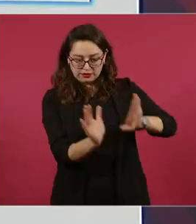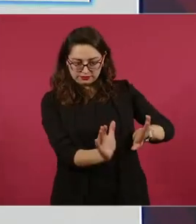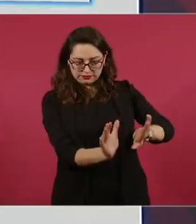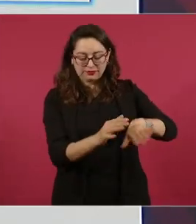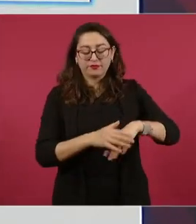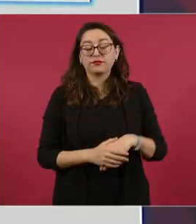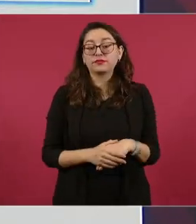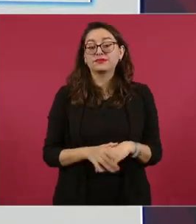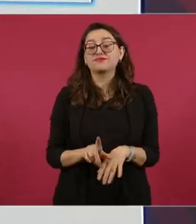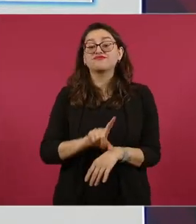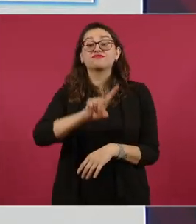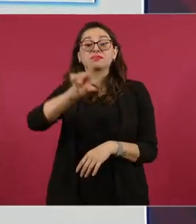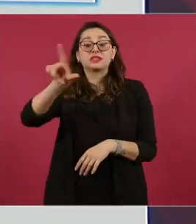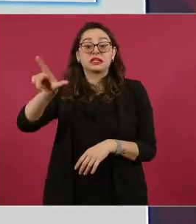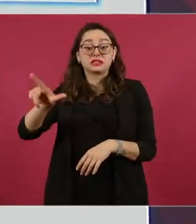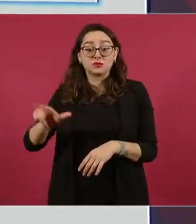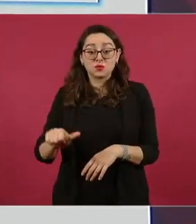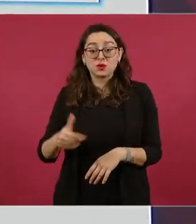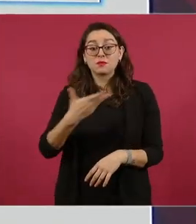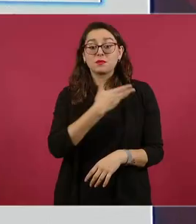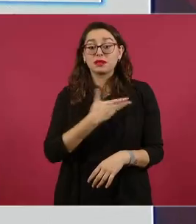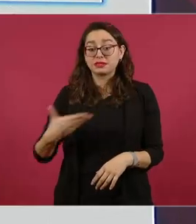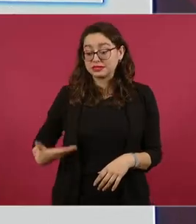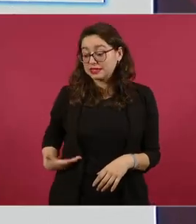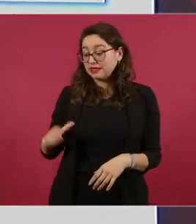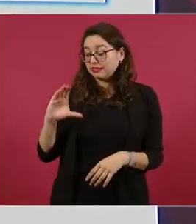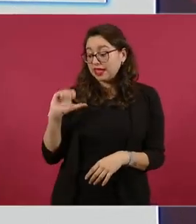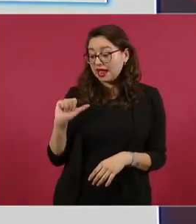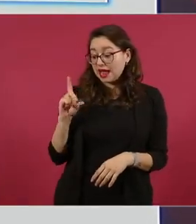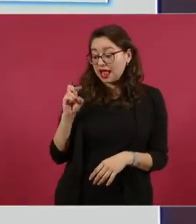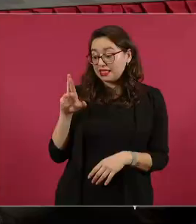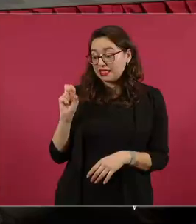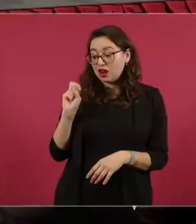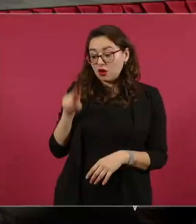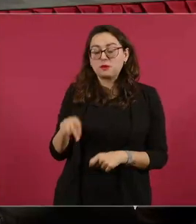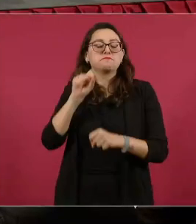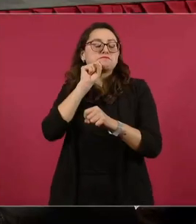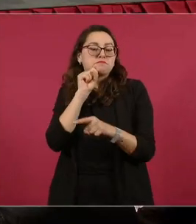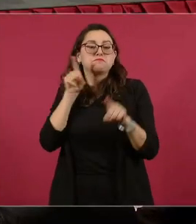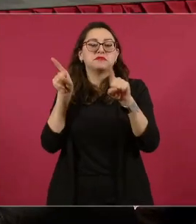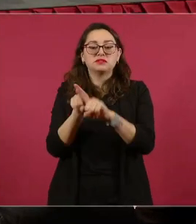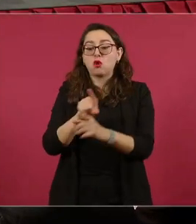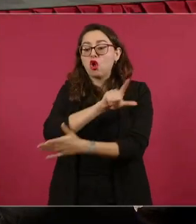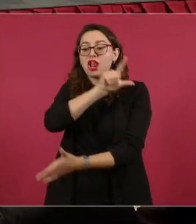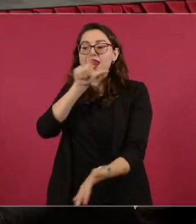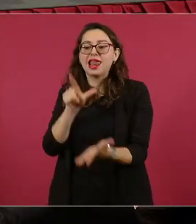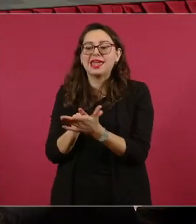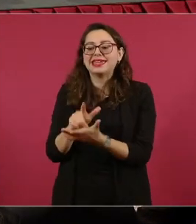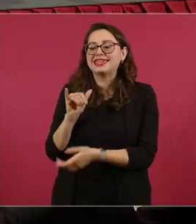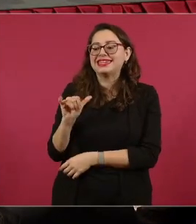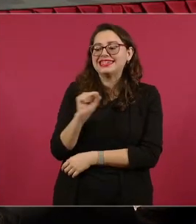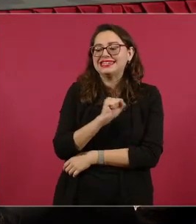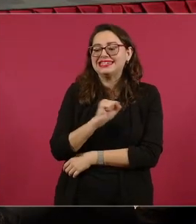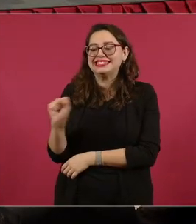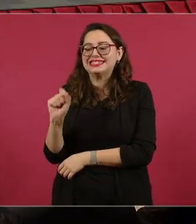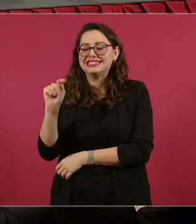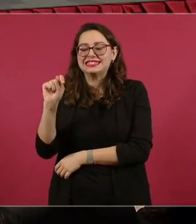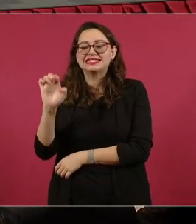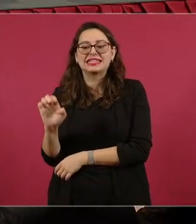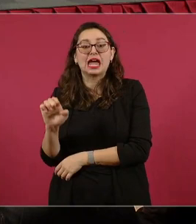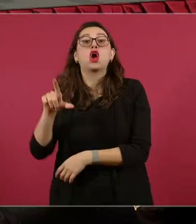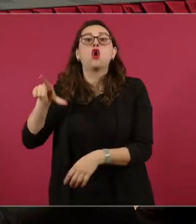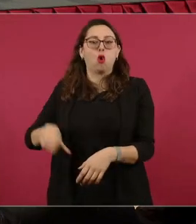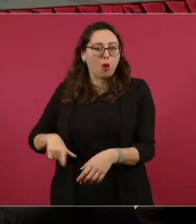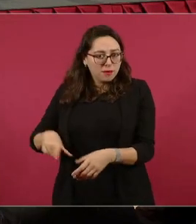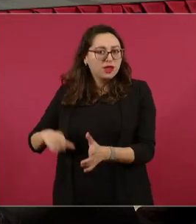eso sí tiene que ver directamente con el gobierno, porque es para las pensiones de los trabajadores